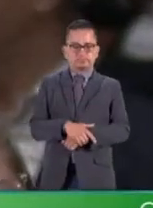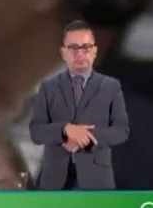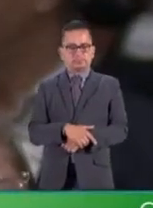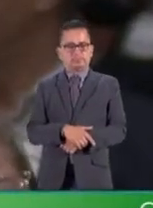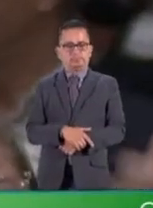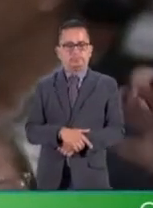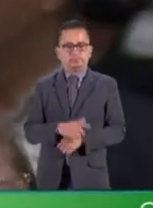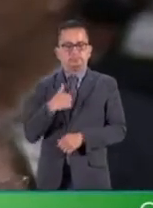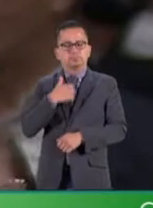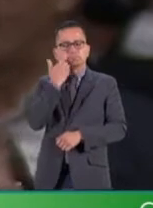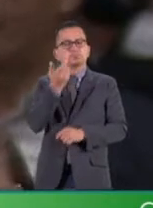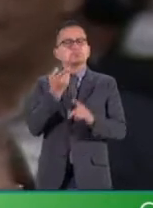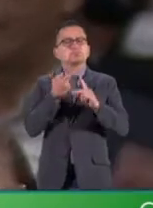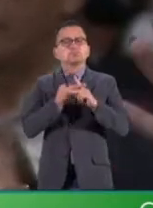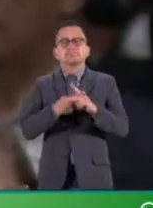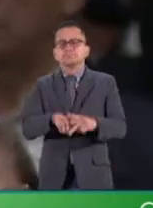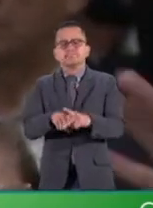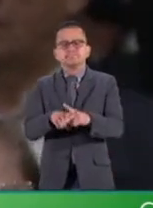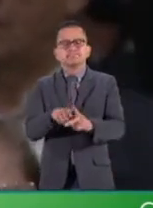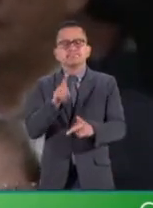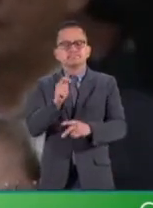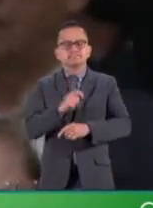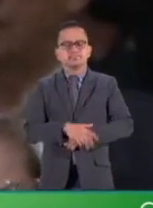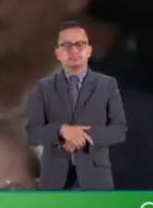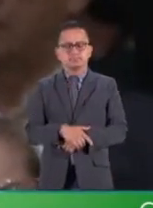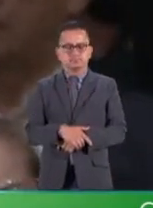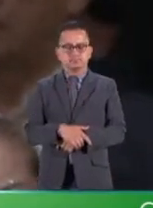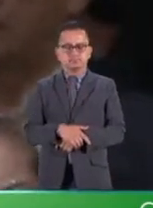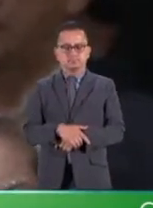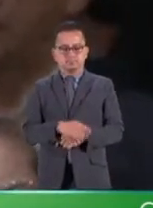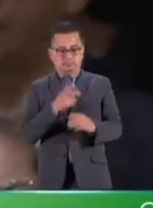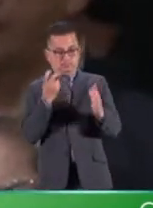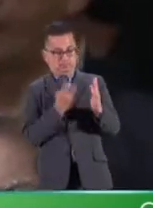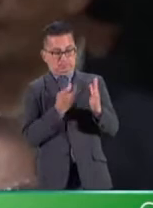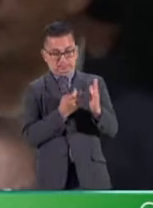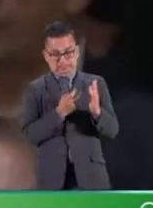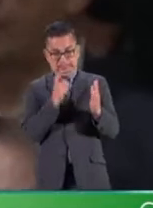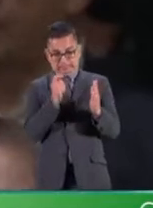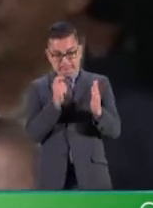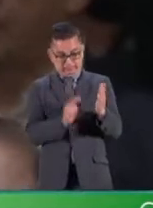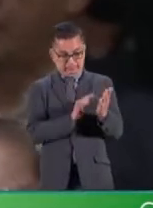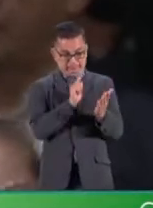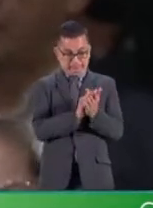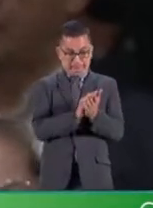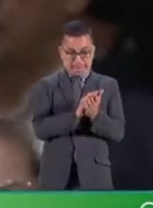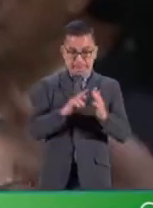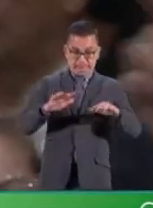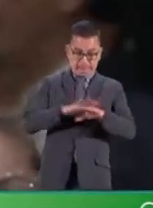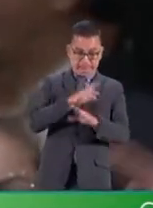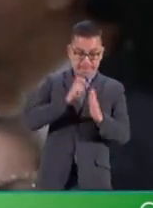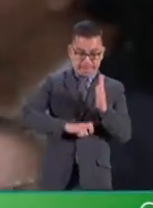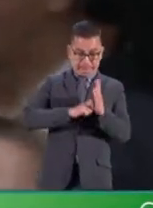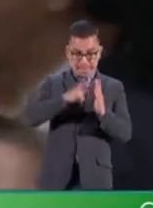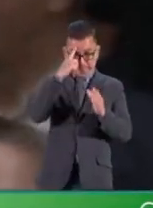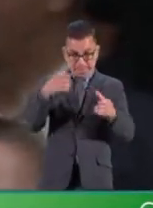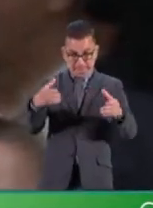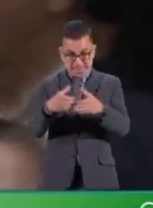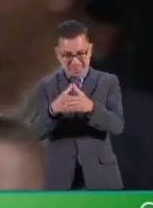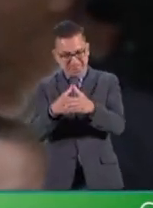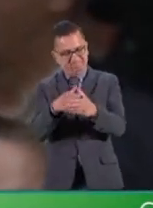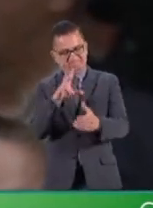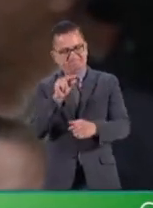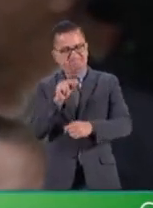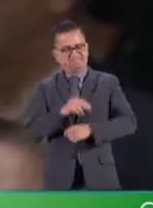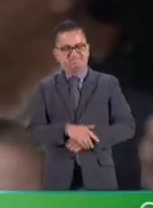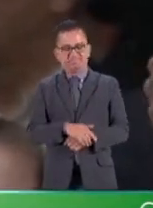iniciar diciéndoles que esta, como ya se ha dicho, no es una reforma judicial. No se trata de mejorar